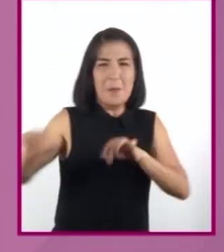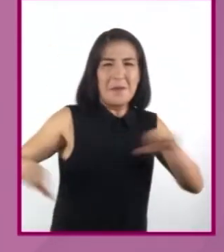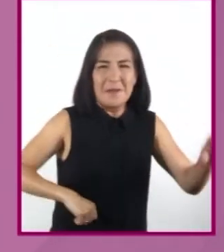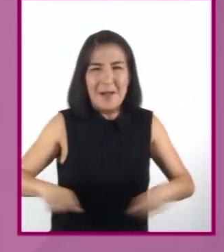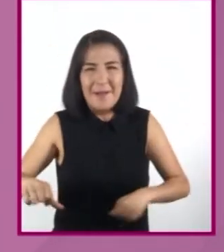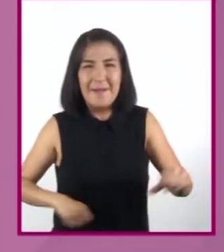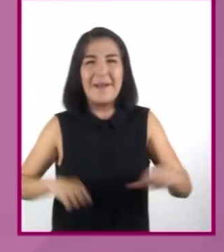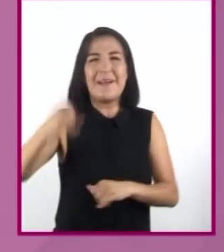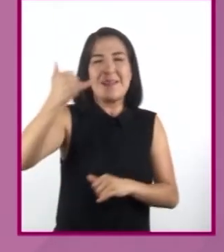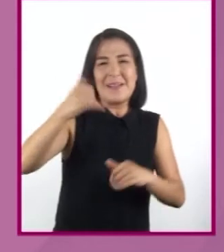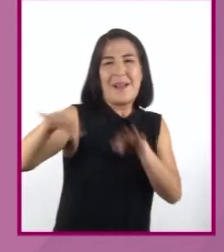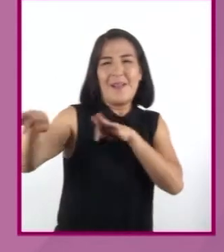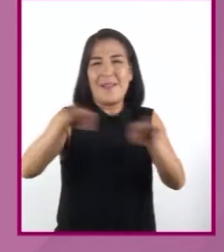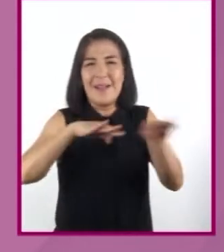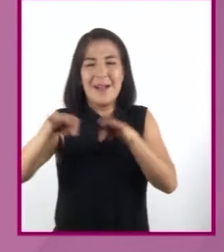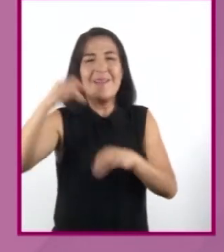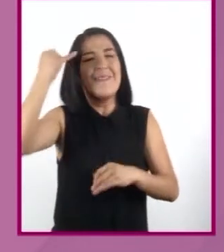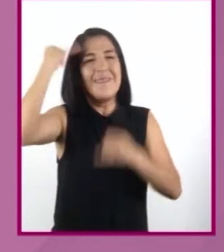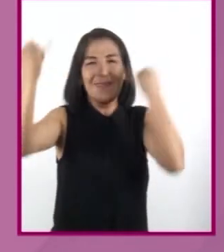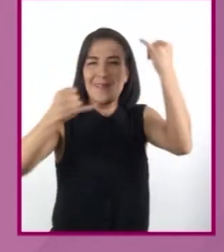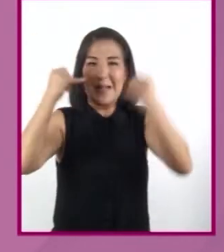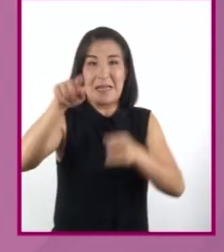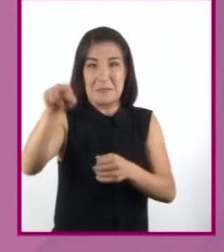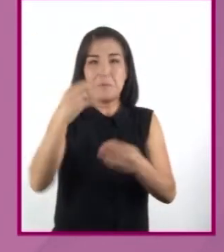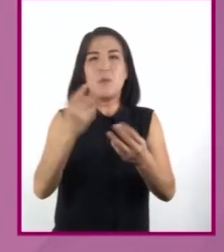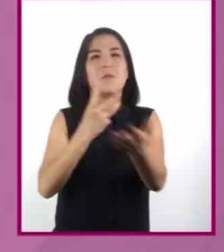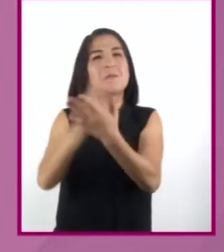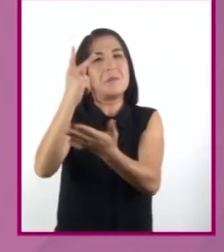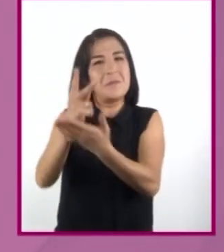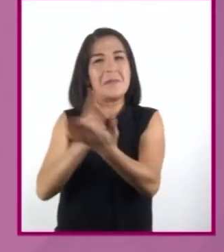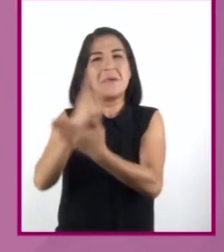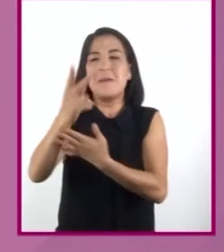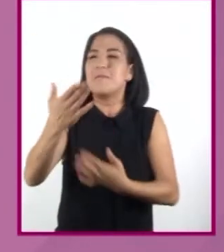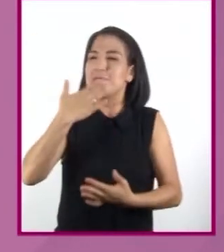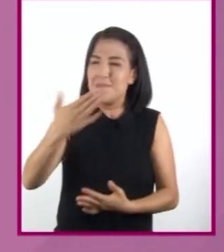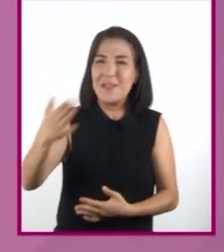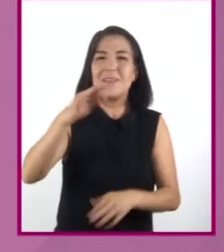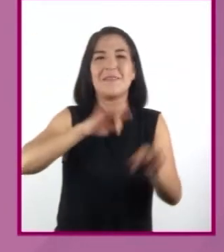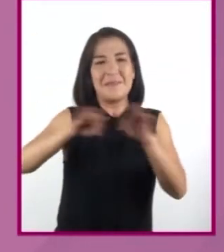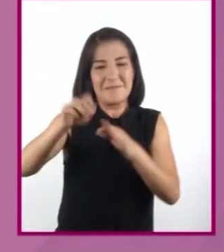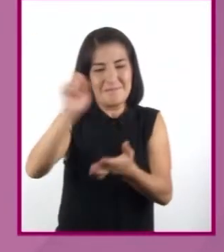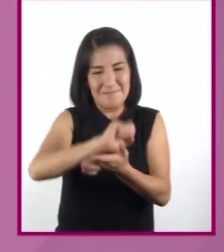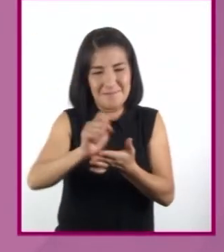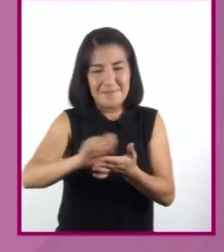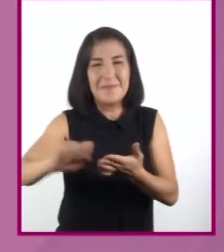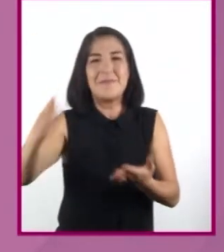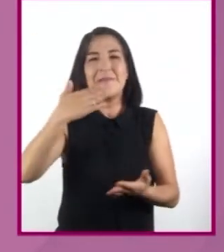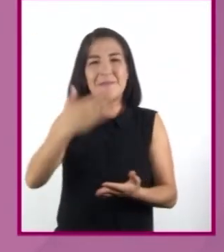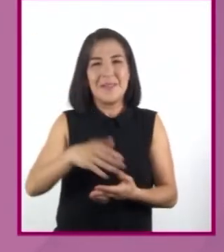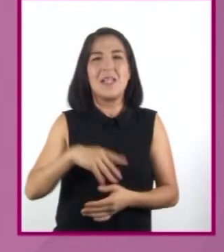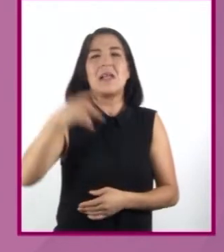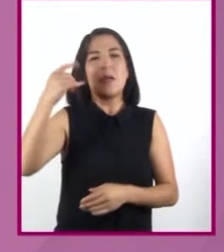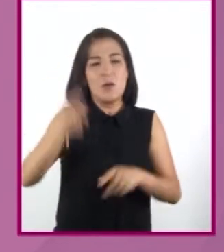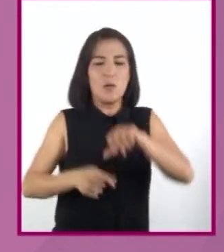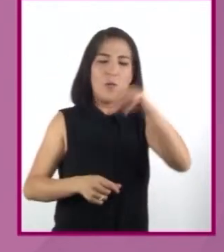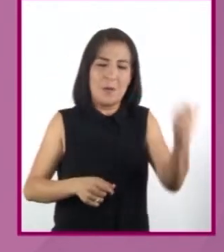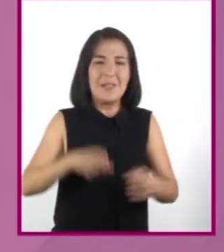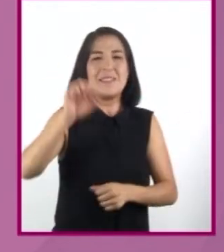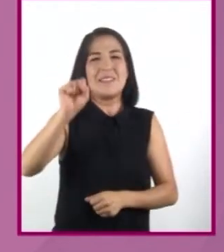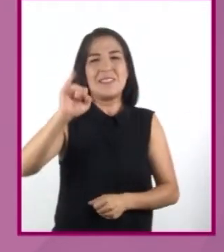la fantasía, galardonada con varios premios por su excepcional obra, y Simulfo García,